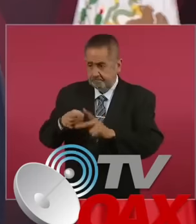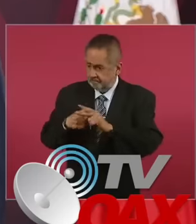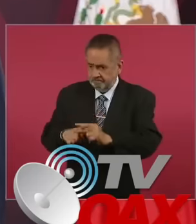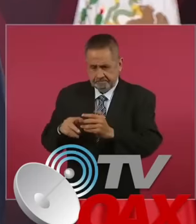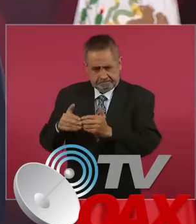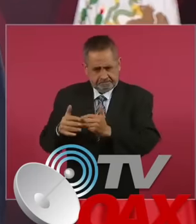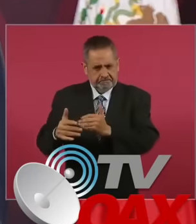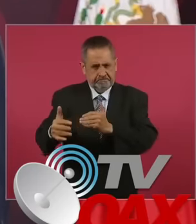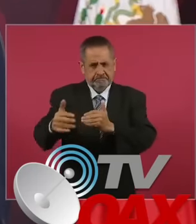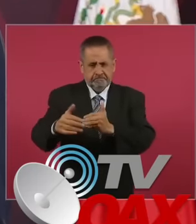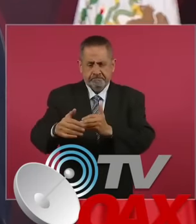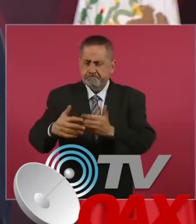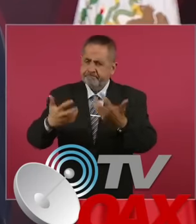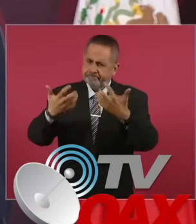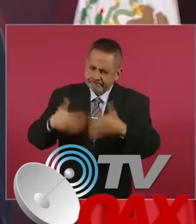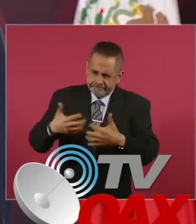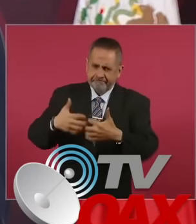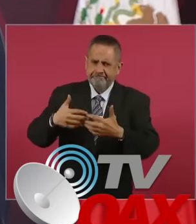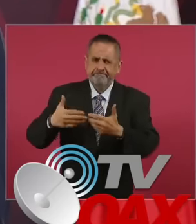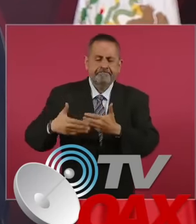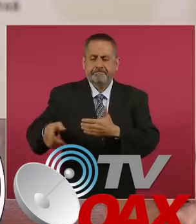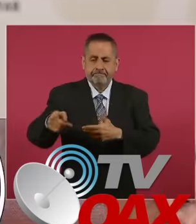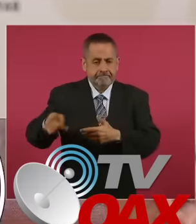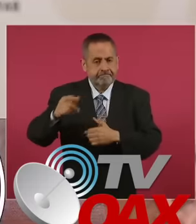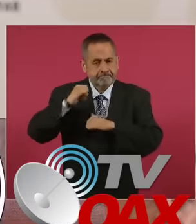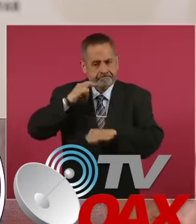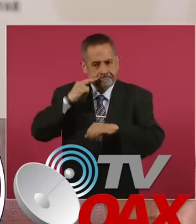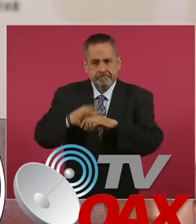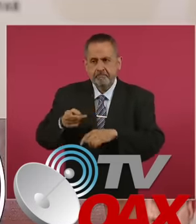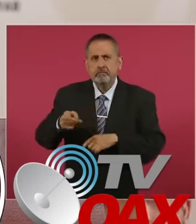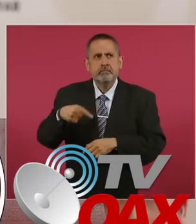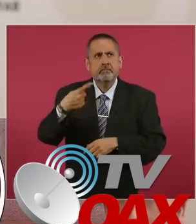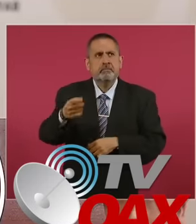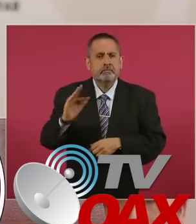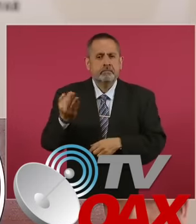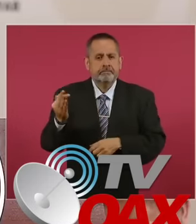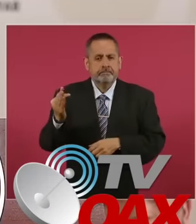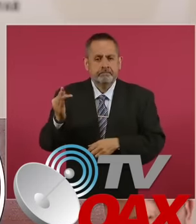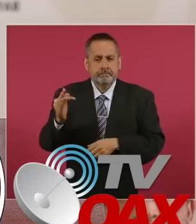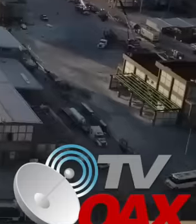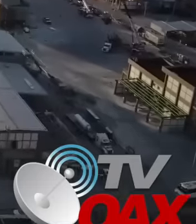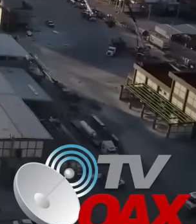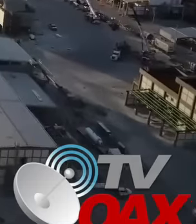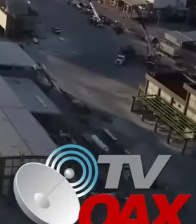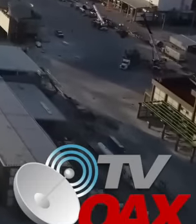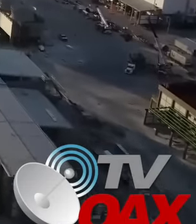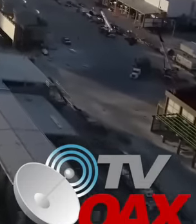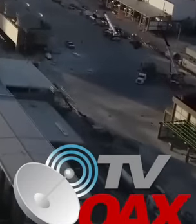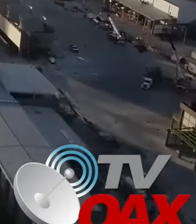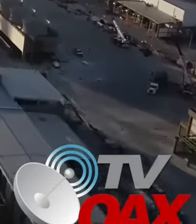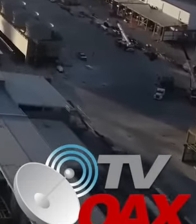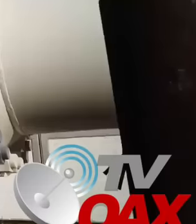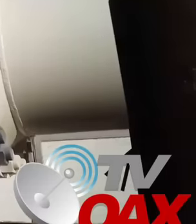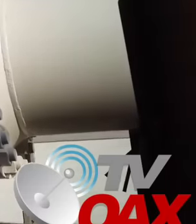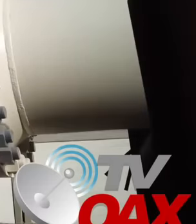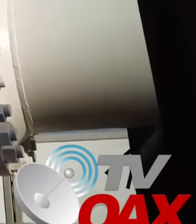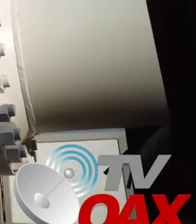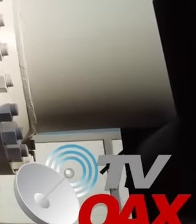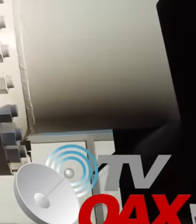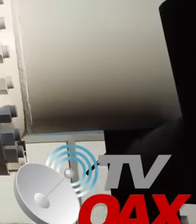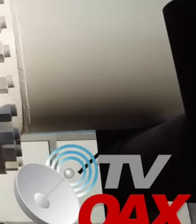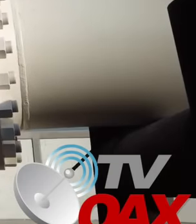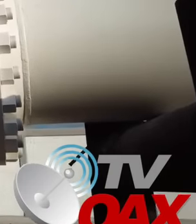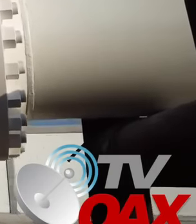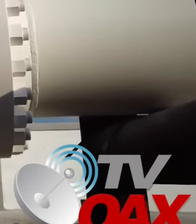El presidente de México, a través de la conferencia matutina, informó que ya están calentando los motores para que